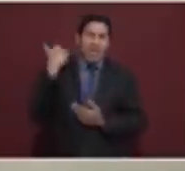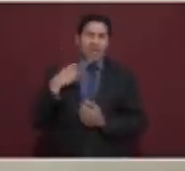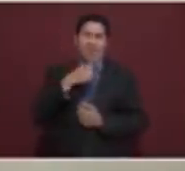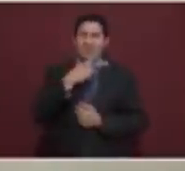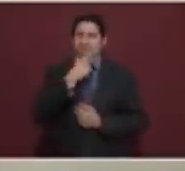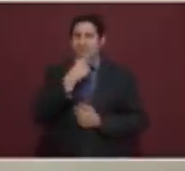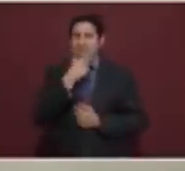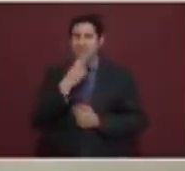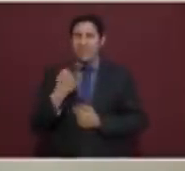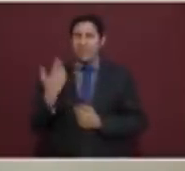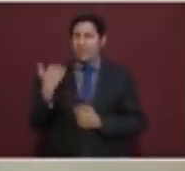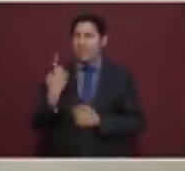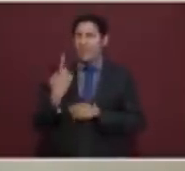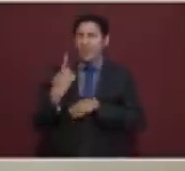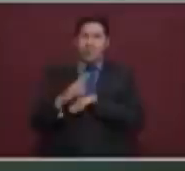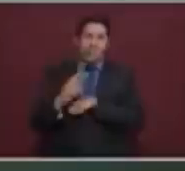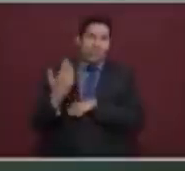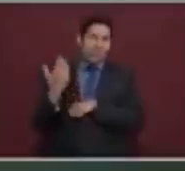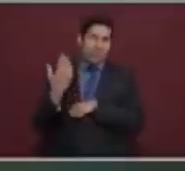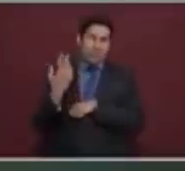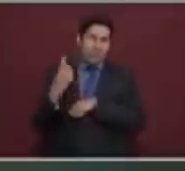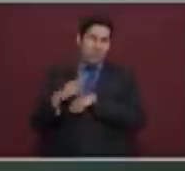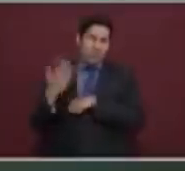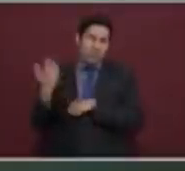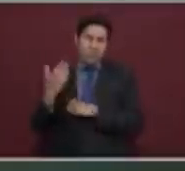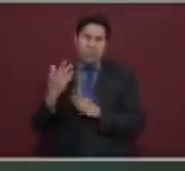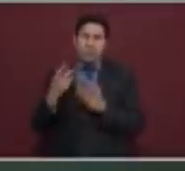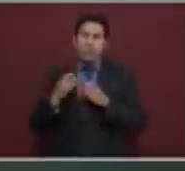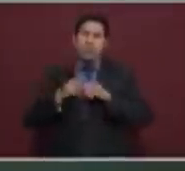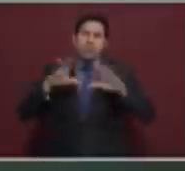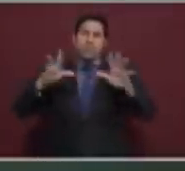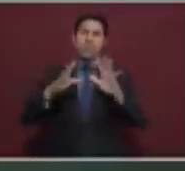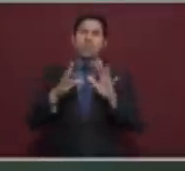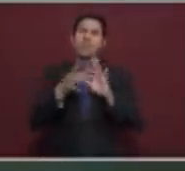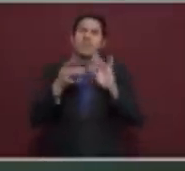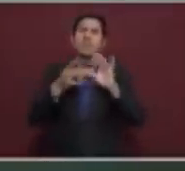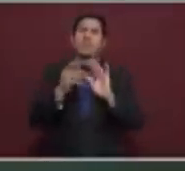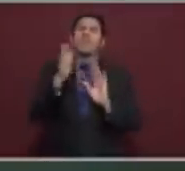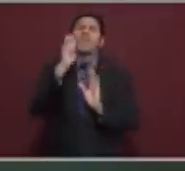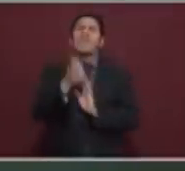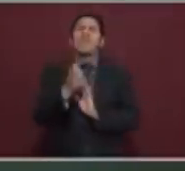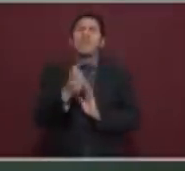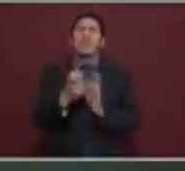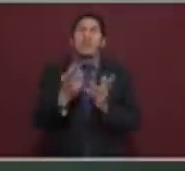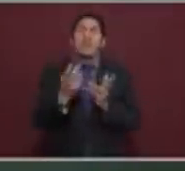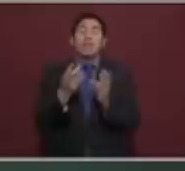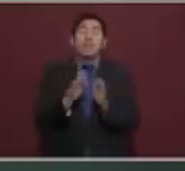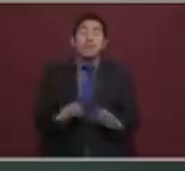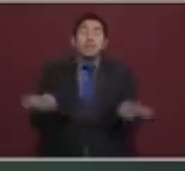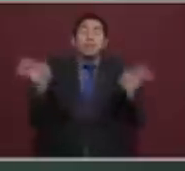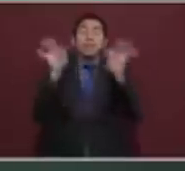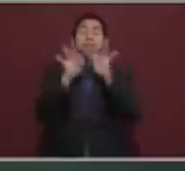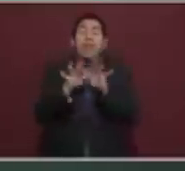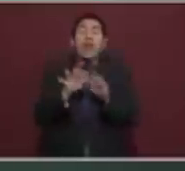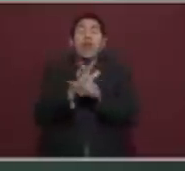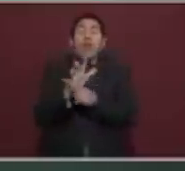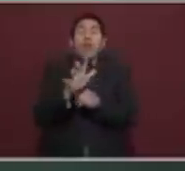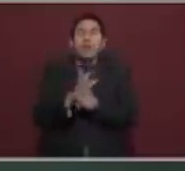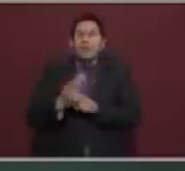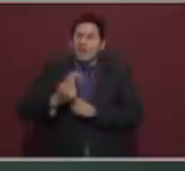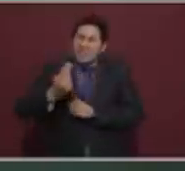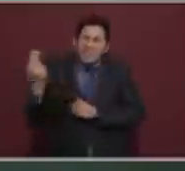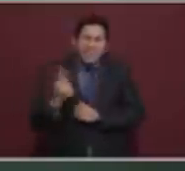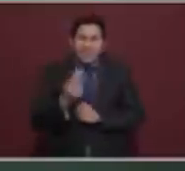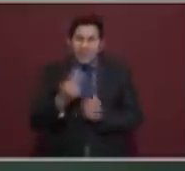par de días la mente sobre la necesidad de fortalecer el